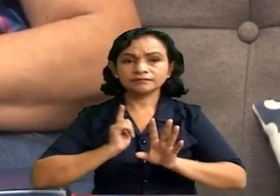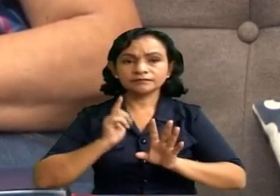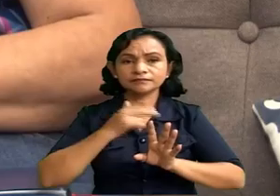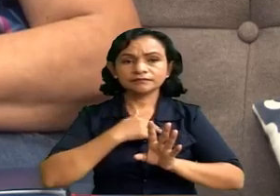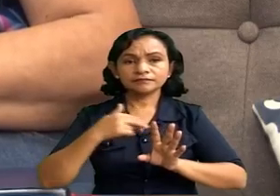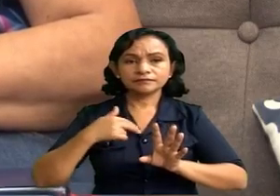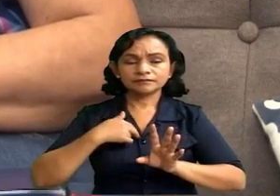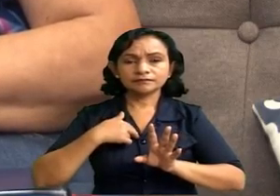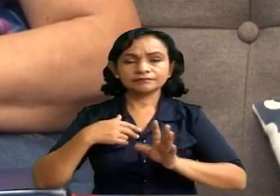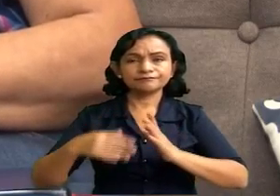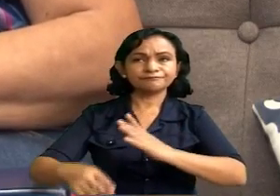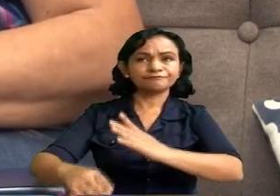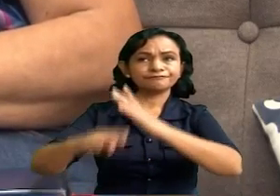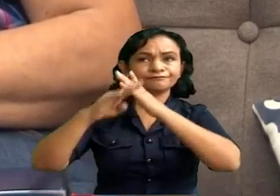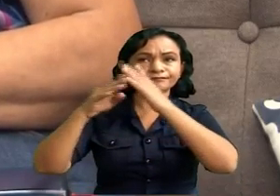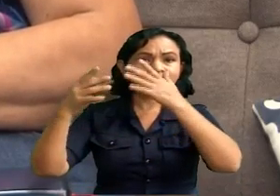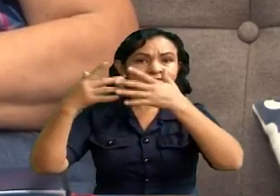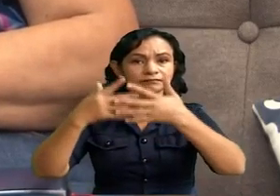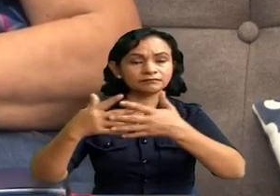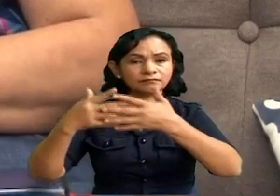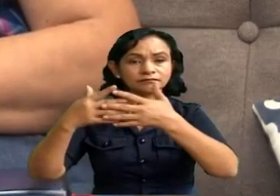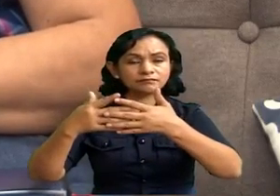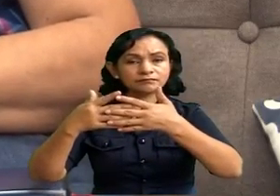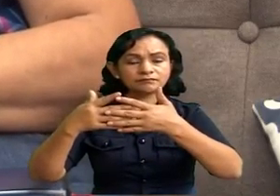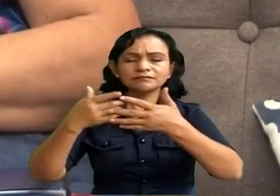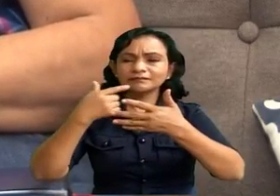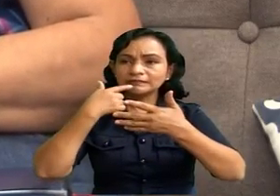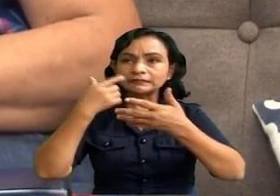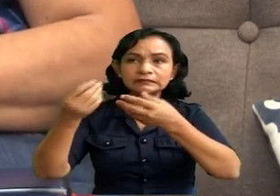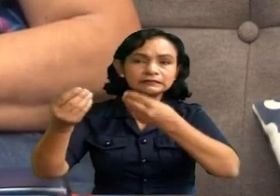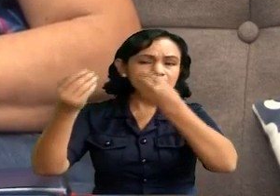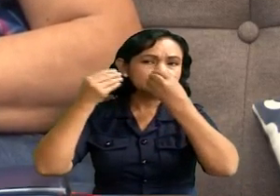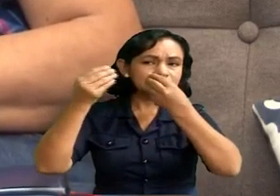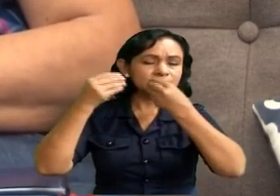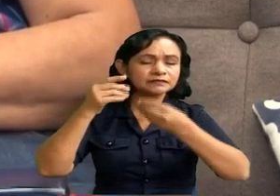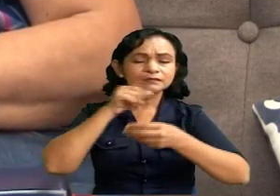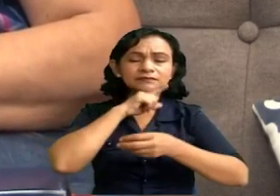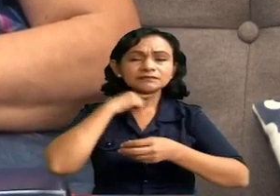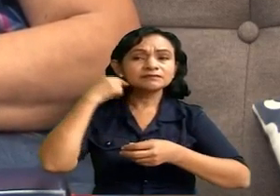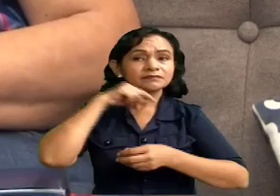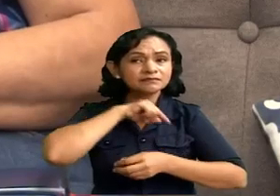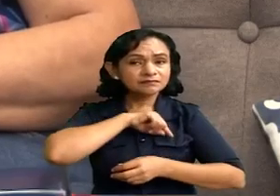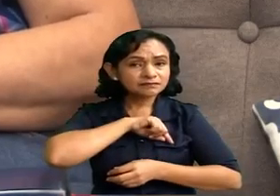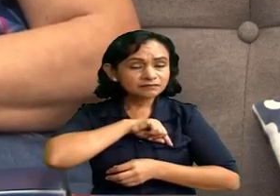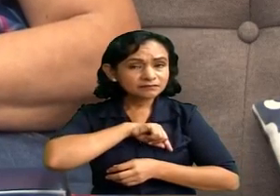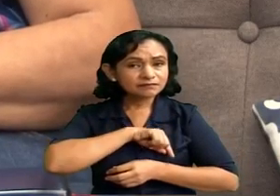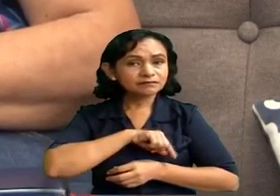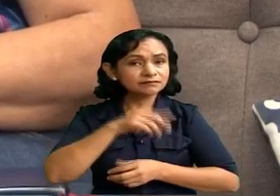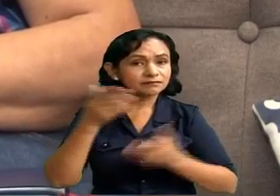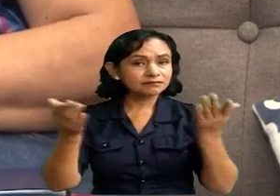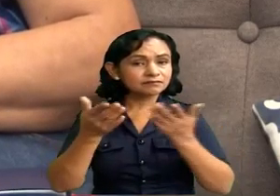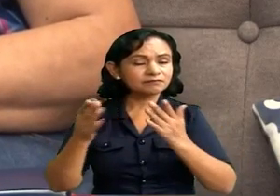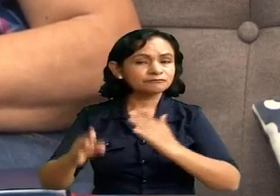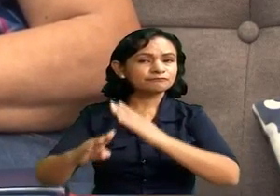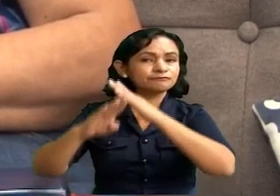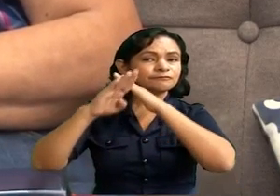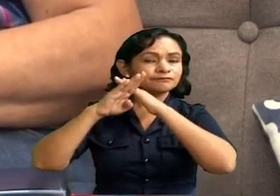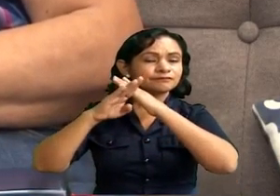tema del imperialismo. O sea, él nos dejó calado muy profundamente ese principio